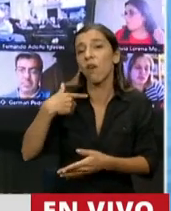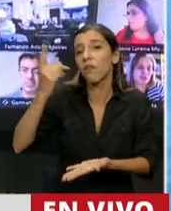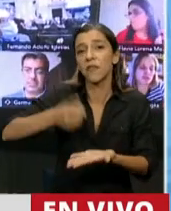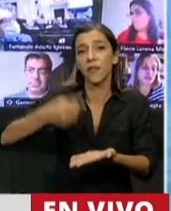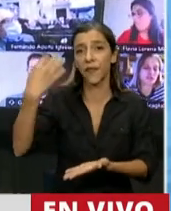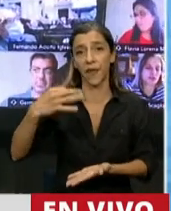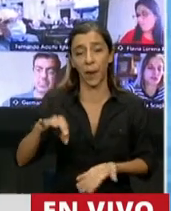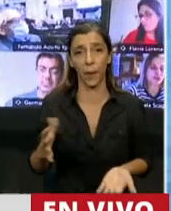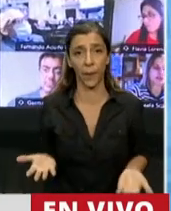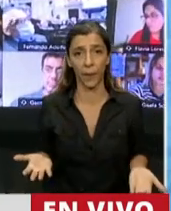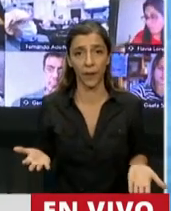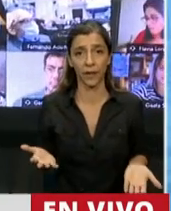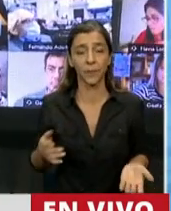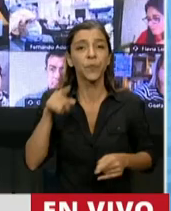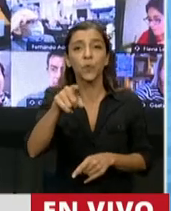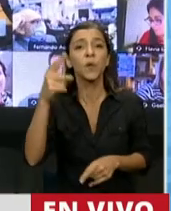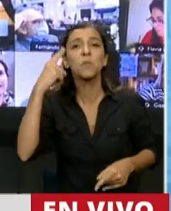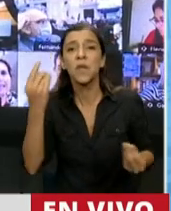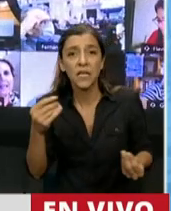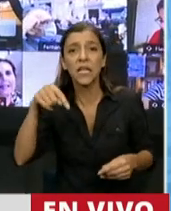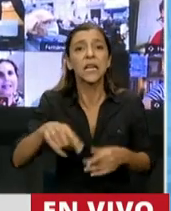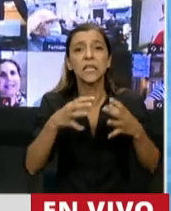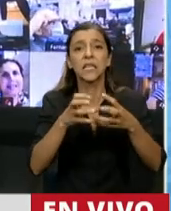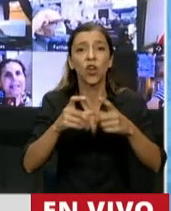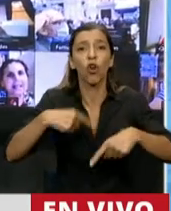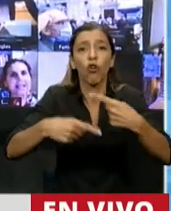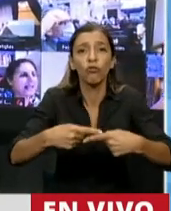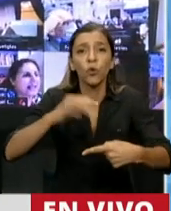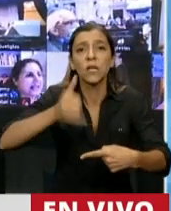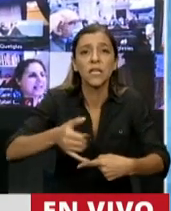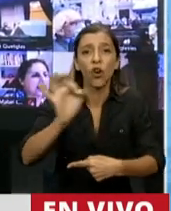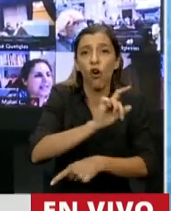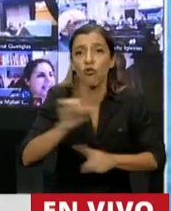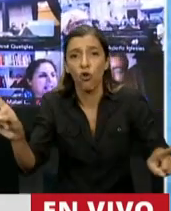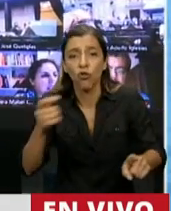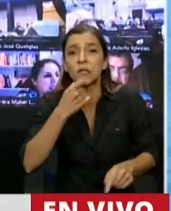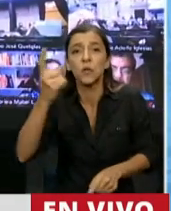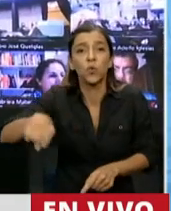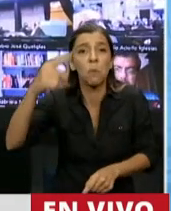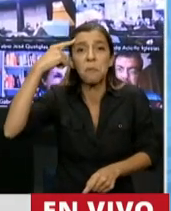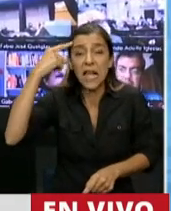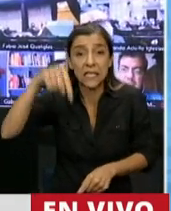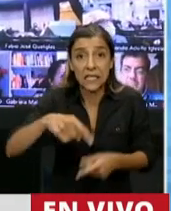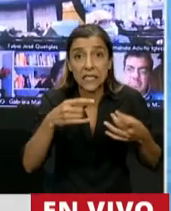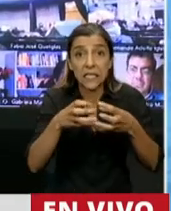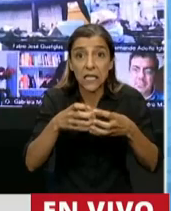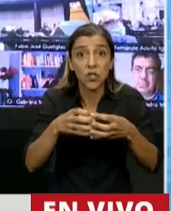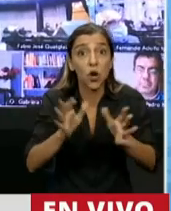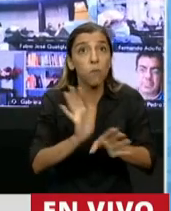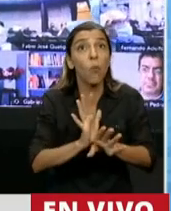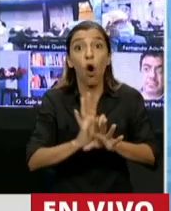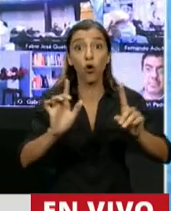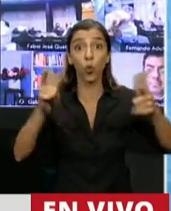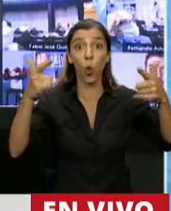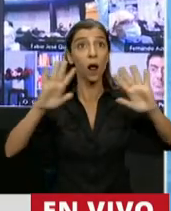un dilema muy sencillo esta sesión continúa o no continúa si ustedes creen que esta sesión no existe no sigan